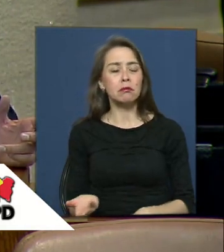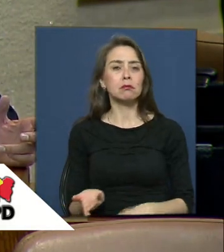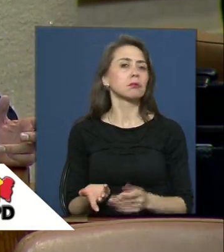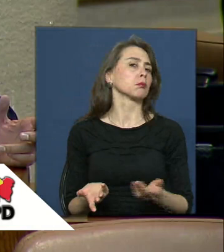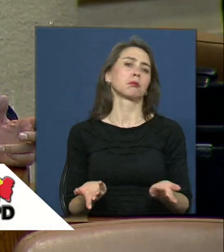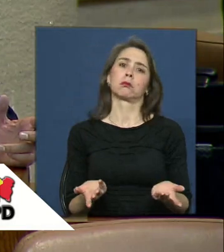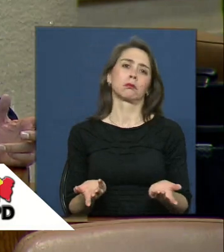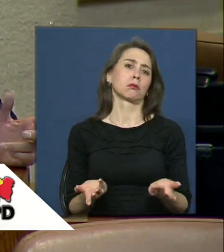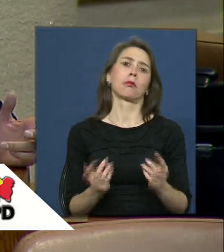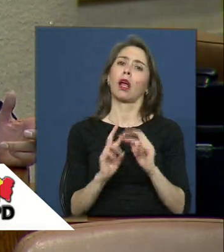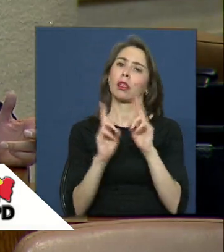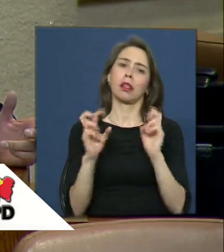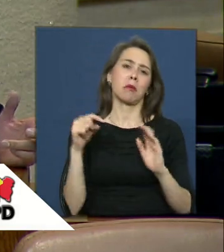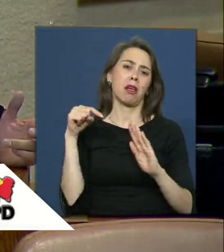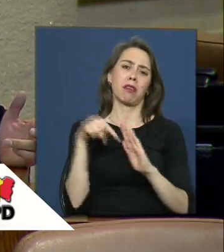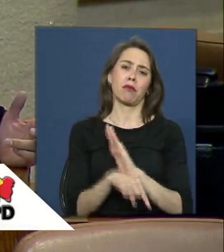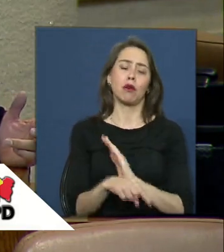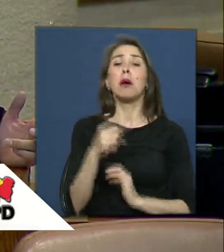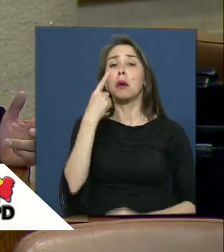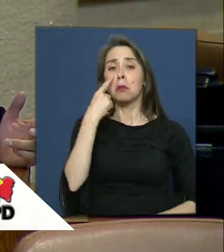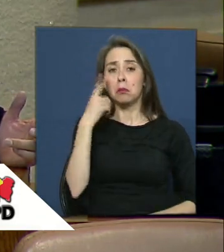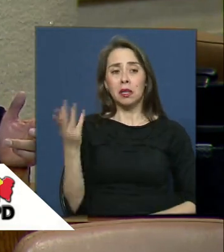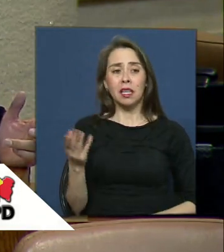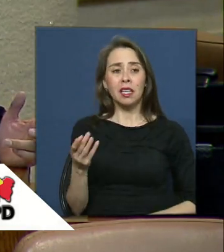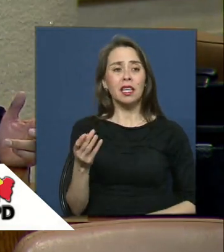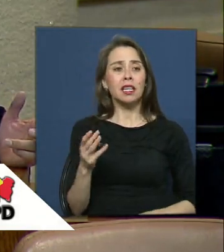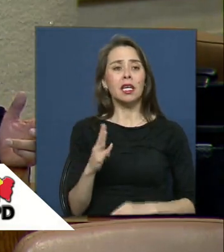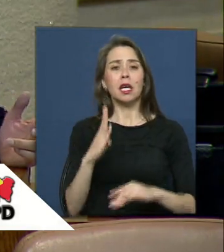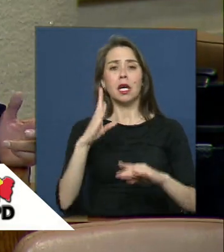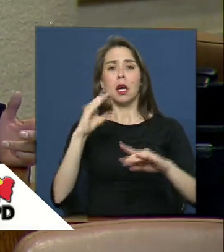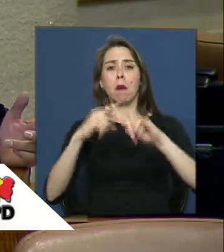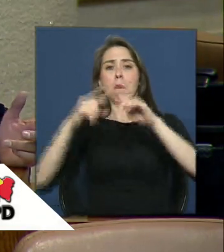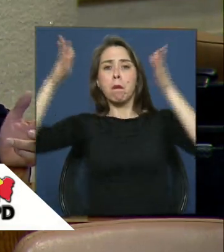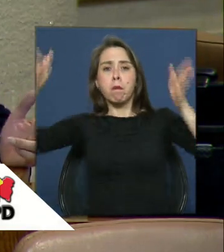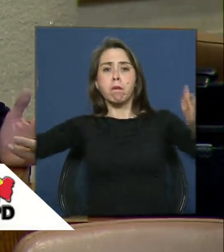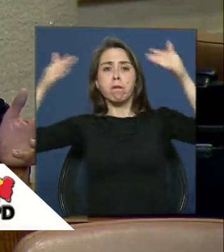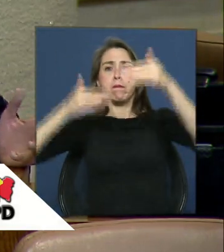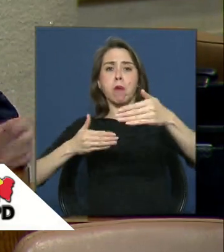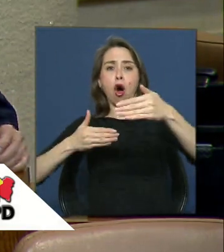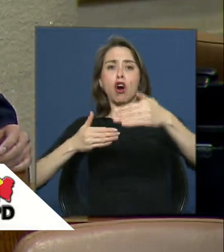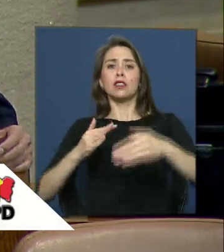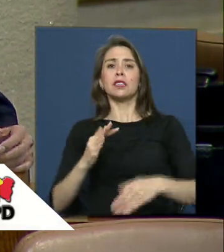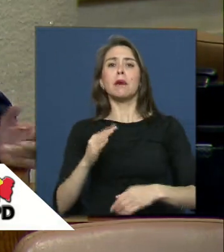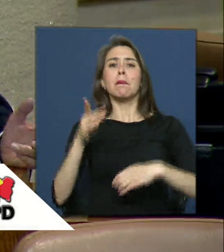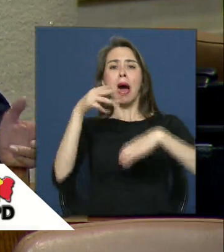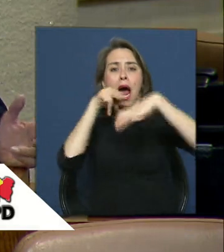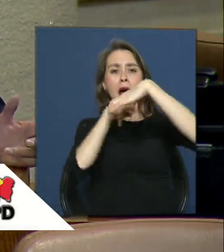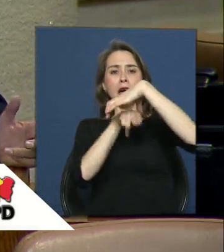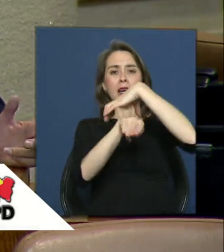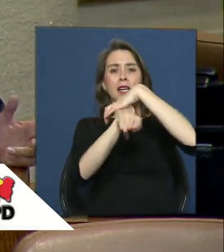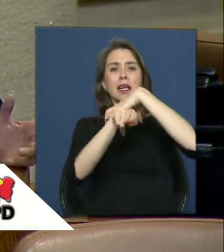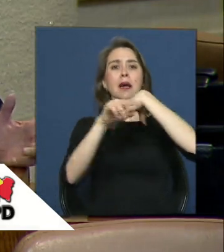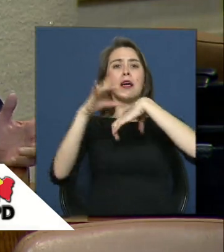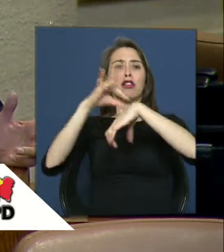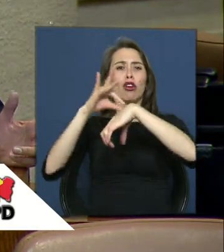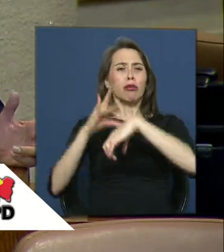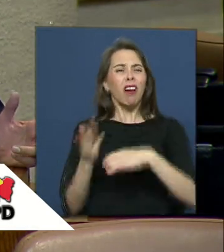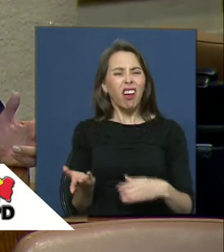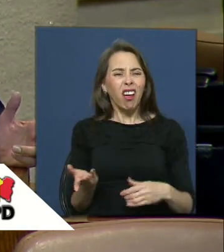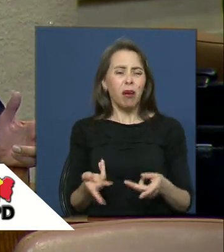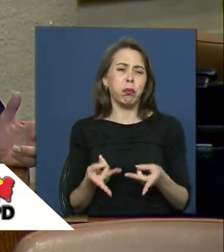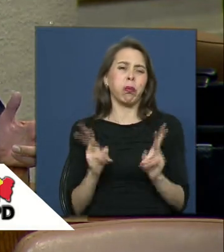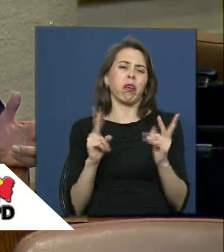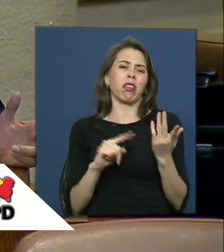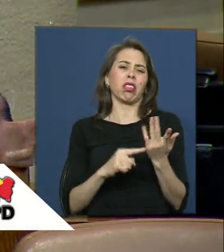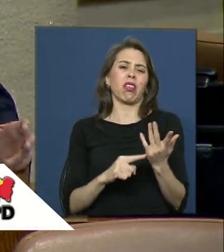un tema muy de fondo. Mire, contar con box de fisiología piden para resonancias médicas. Bueno, también eso hoy día la tecnología